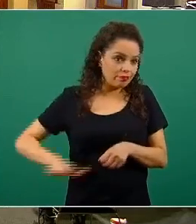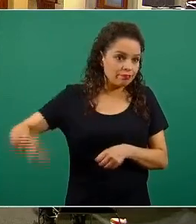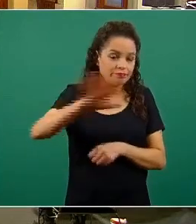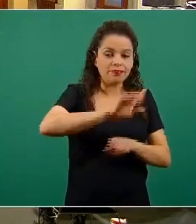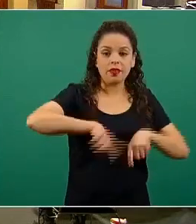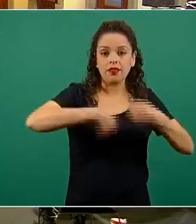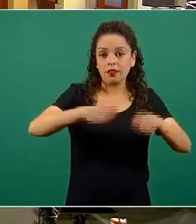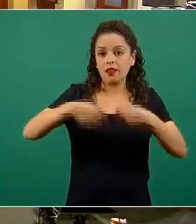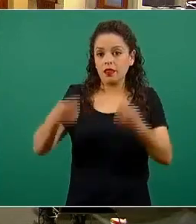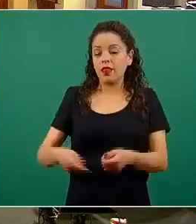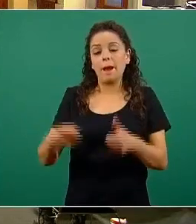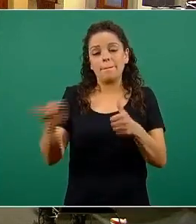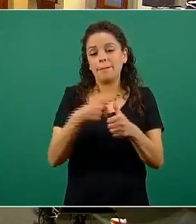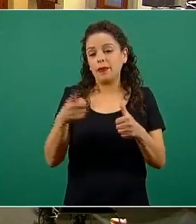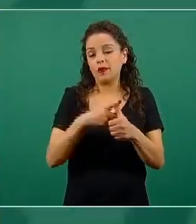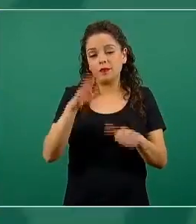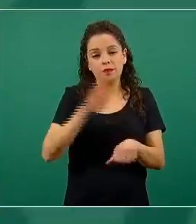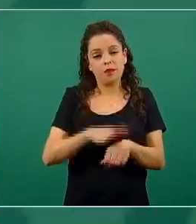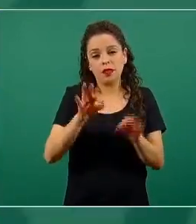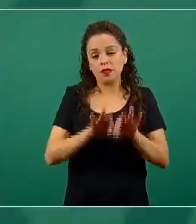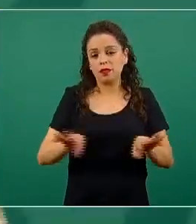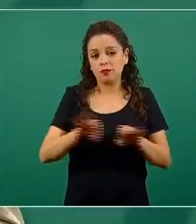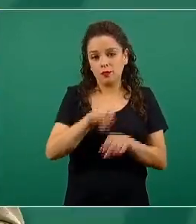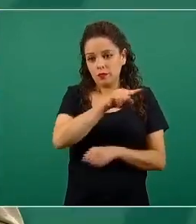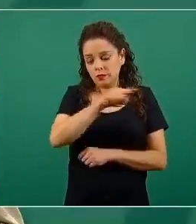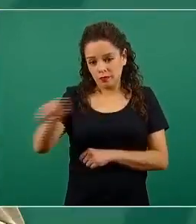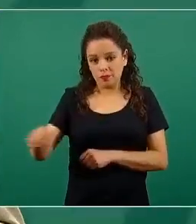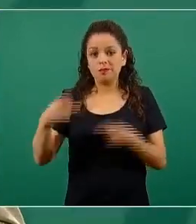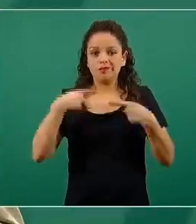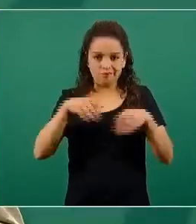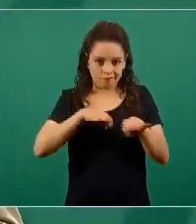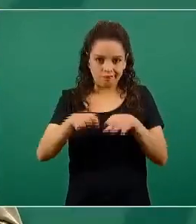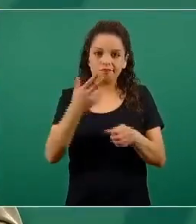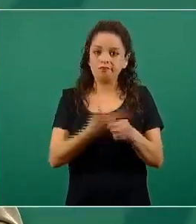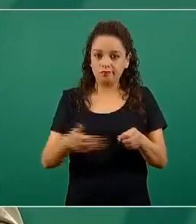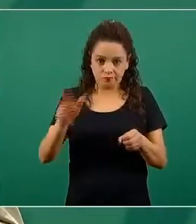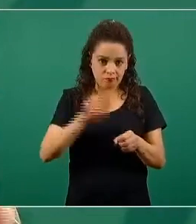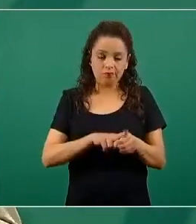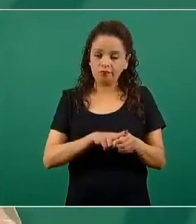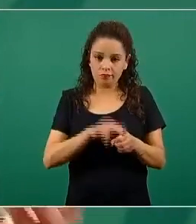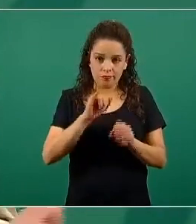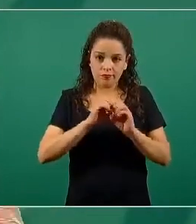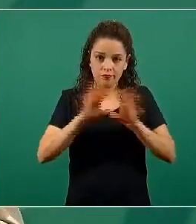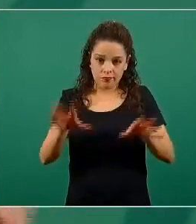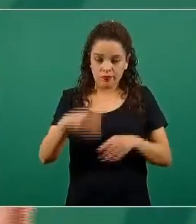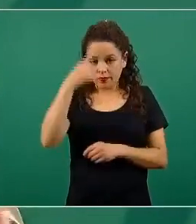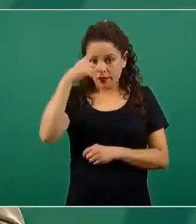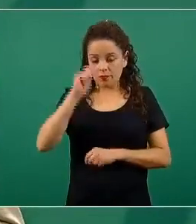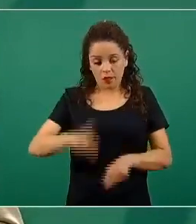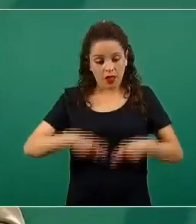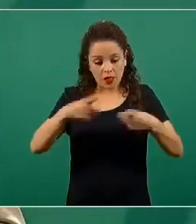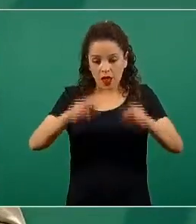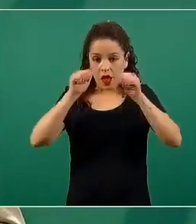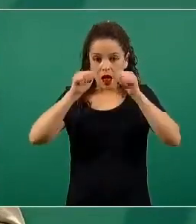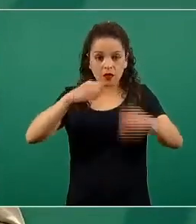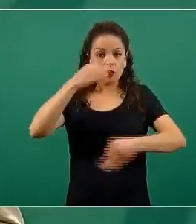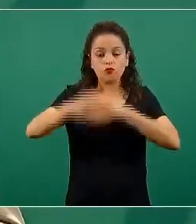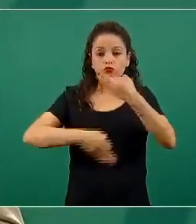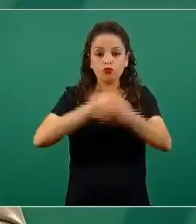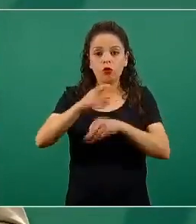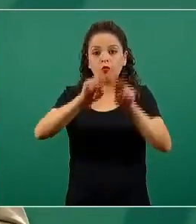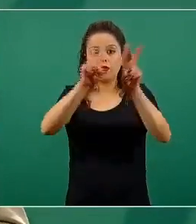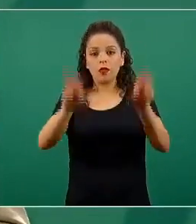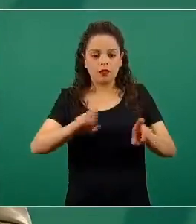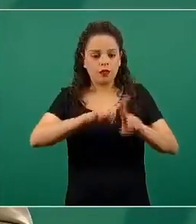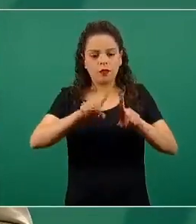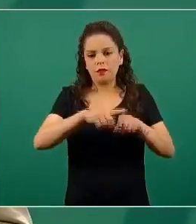prioritarias, y consideramos que este personal de salud, que es muy importante también para la atención general de todos los problemas de salud,